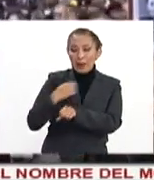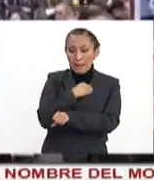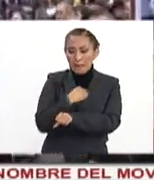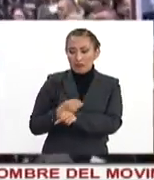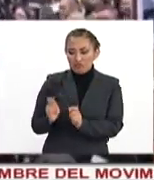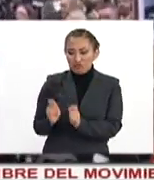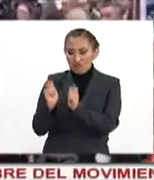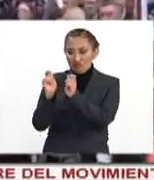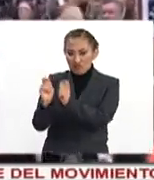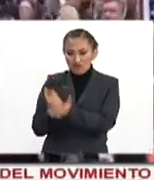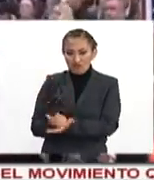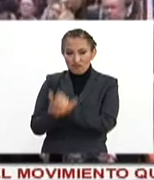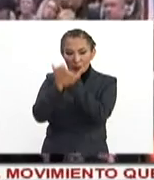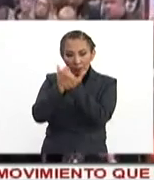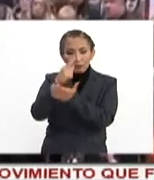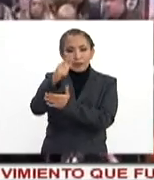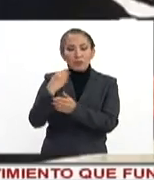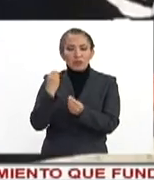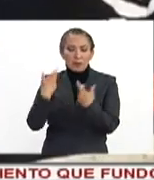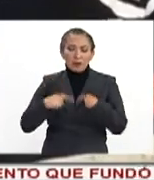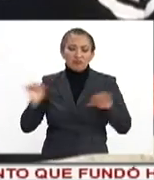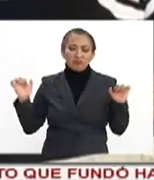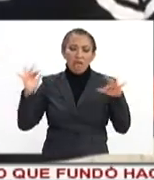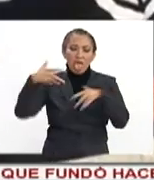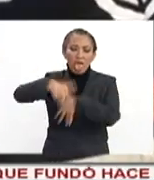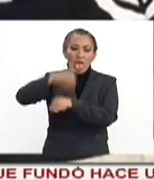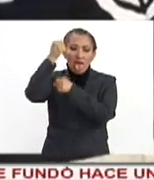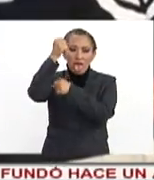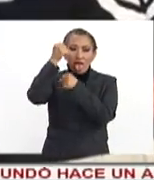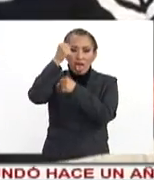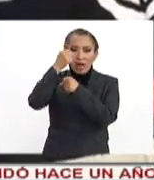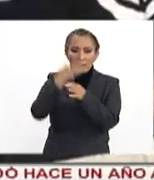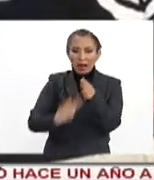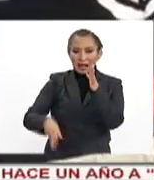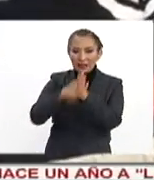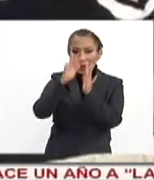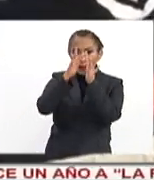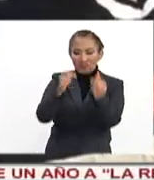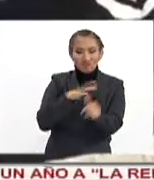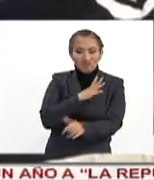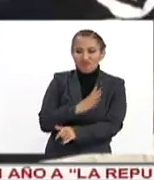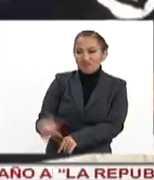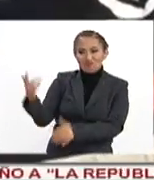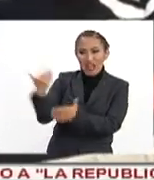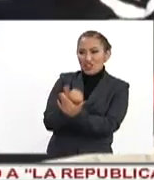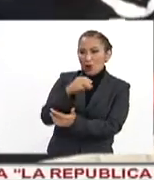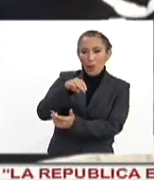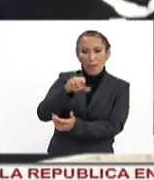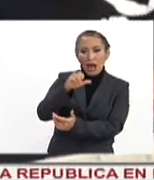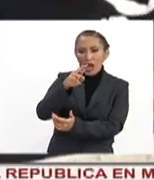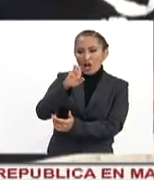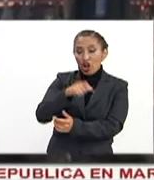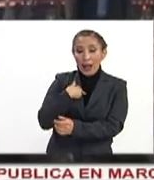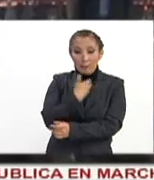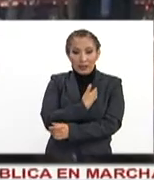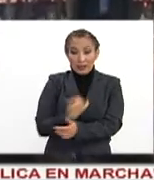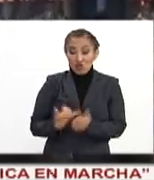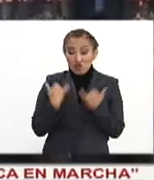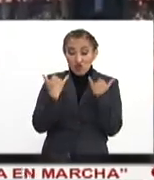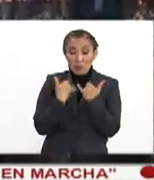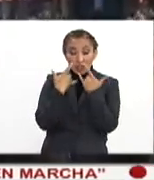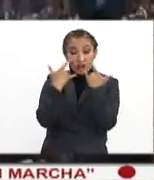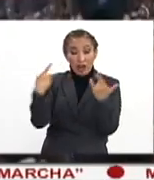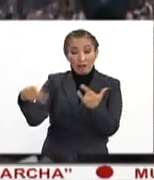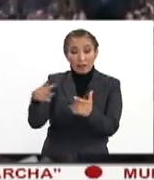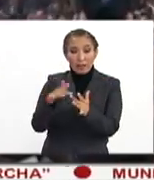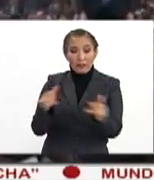ministro. Mientras tanto, miles de manifestantes se reunieron en la Plaza de la República de París para expresar su rechazo al triunfo de Macron, el presidente más joven de la historia